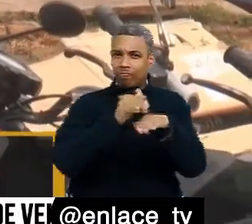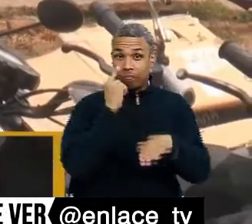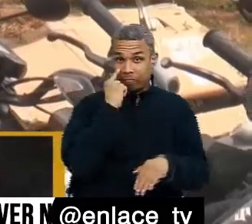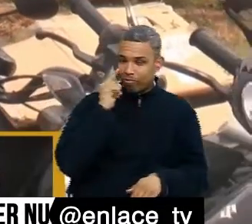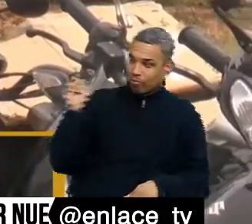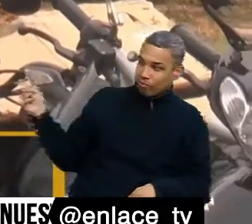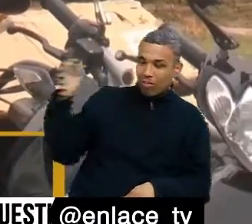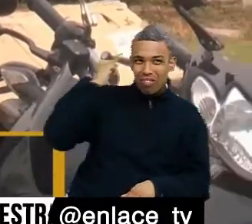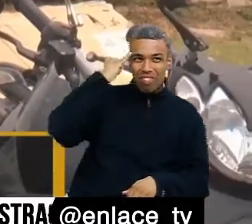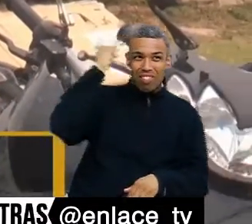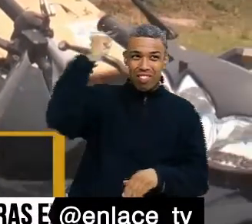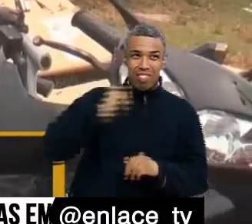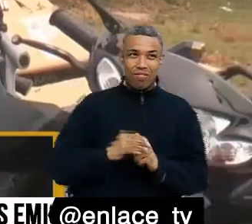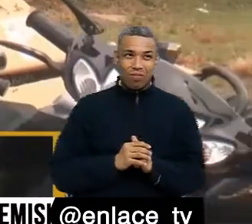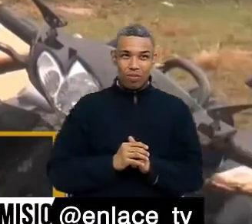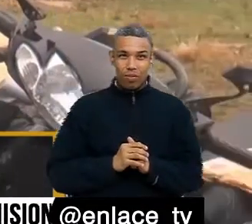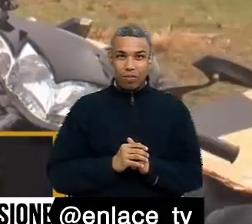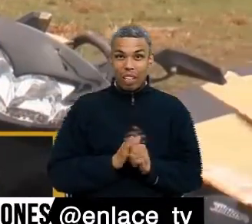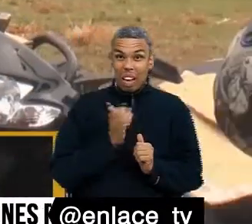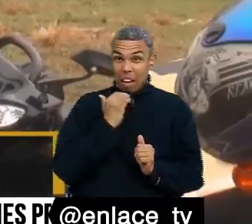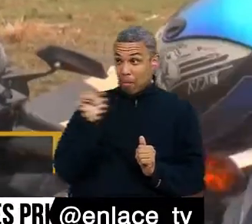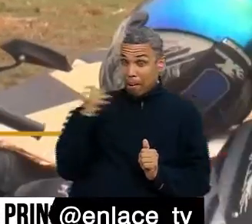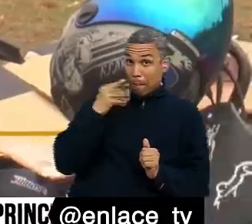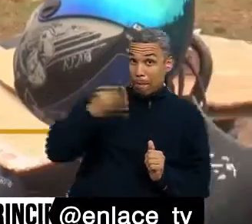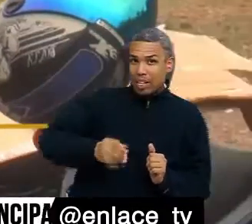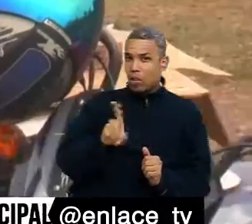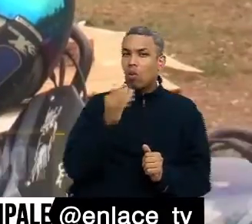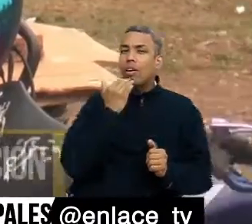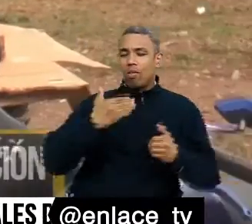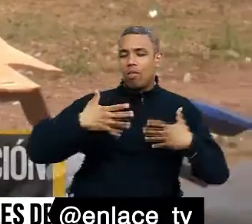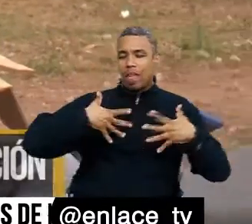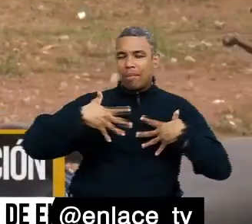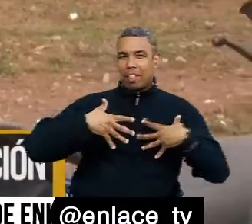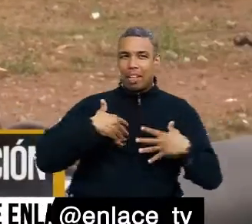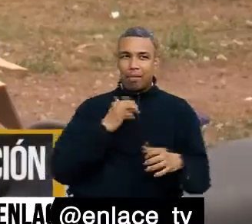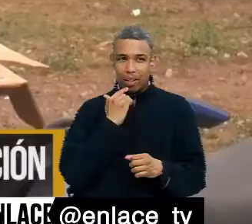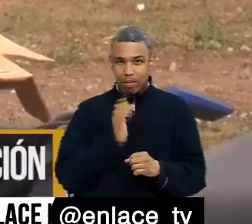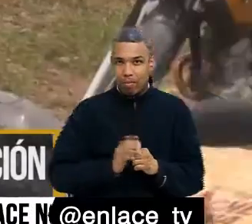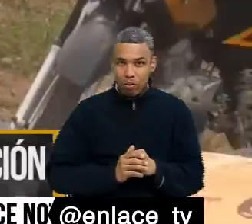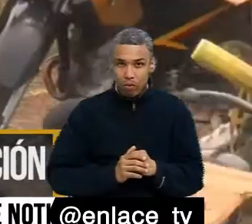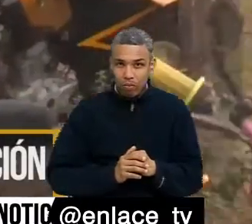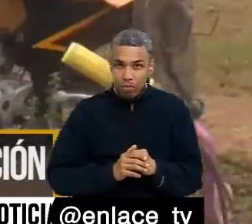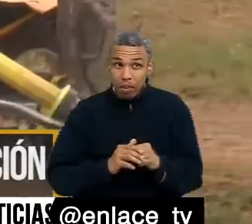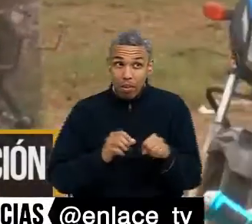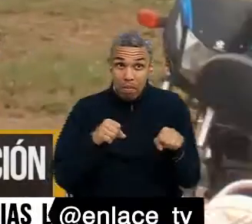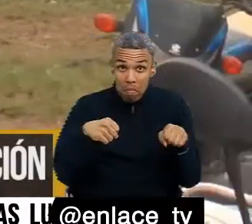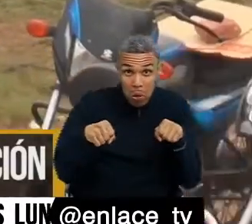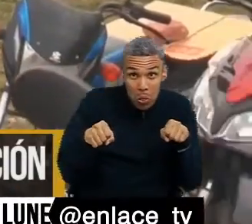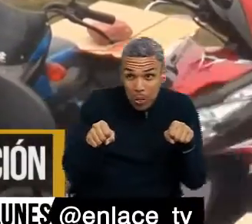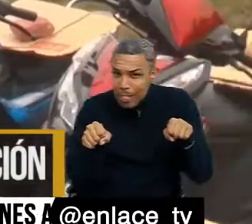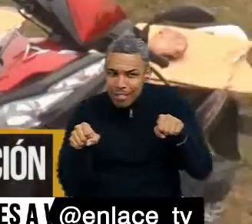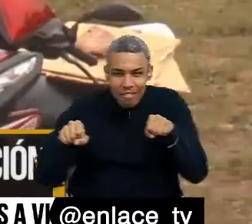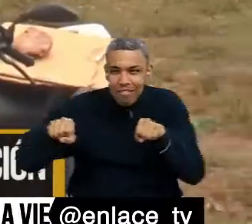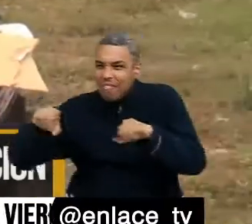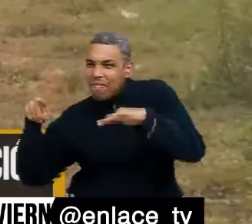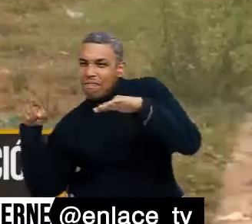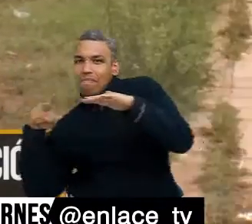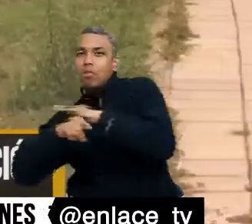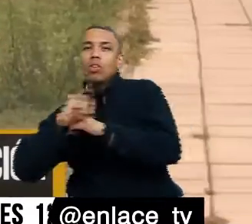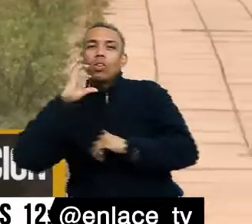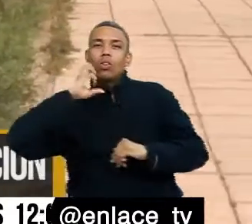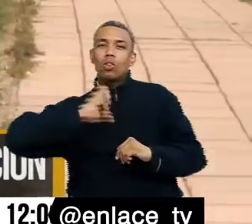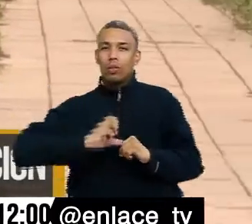del resultado de un diagnóstico realizado por la institución en el Magdalena Medio que concluyó que esos vehículos hurtados en la ciudad, la mayoría, han